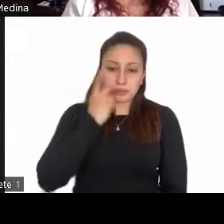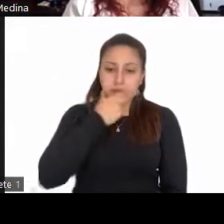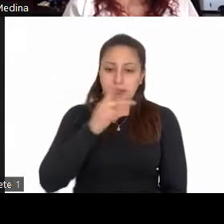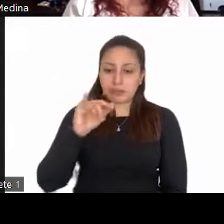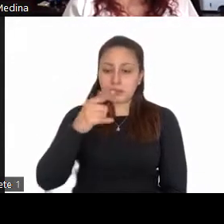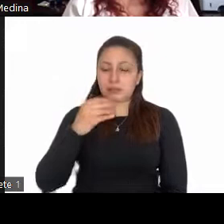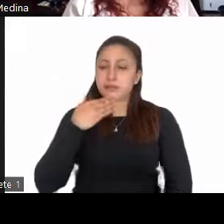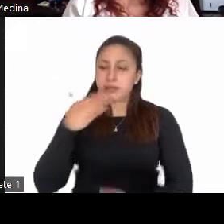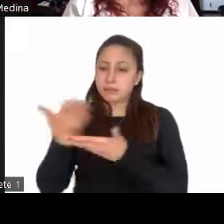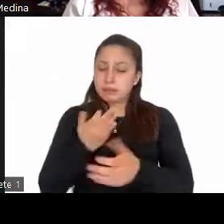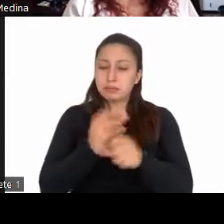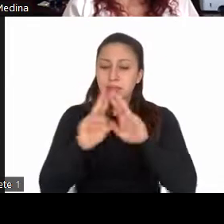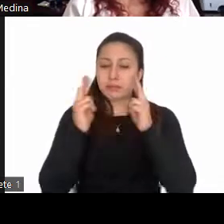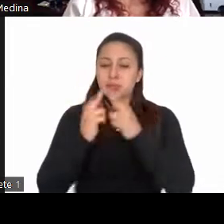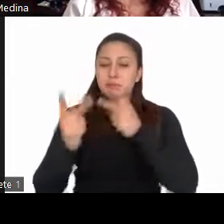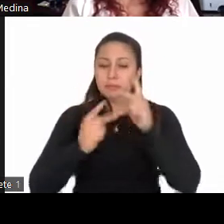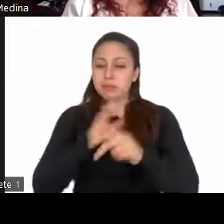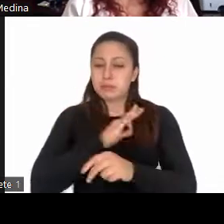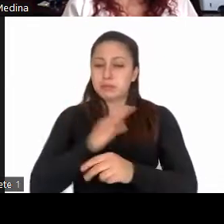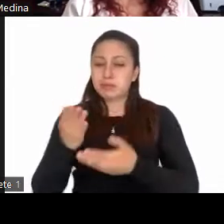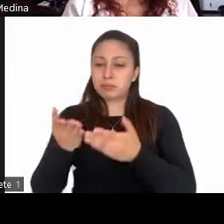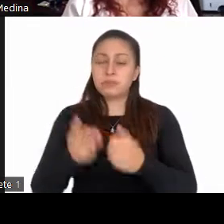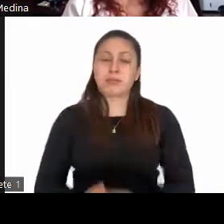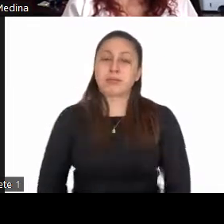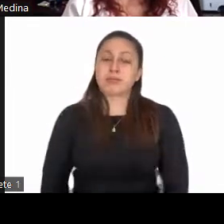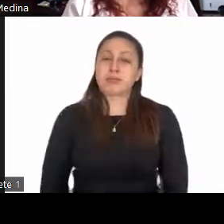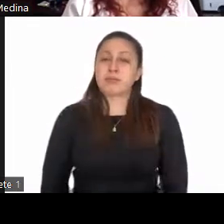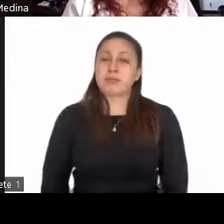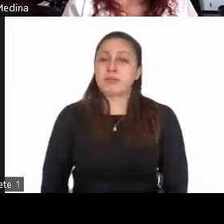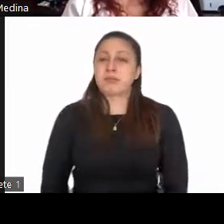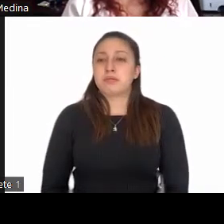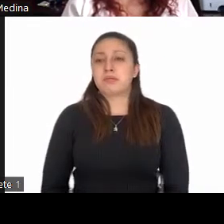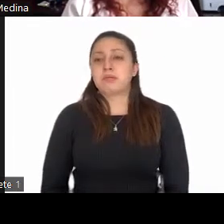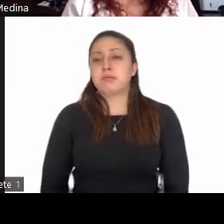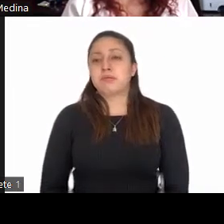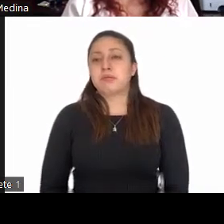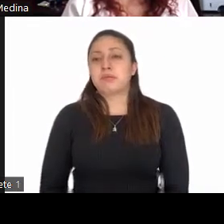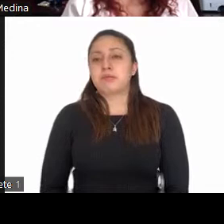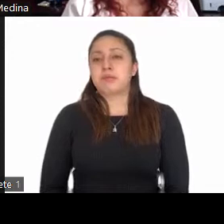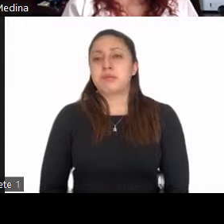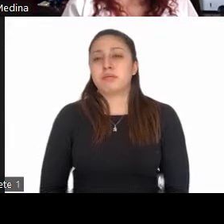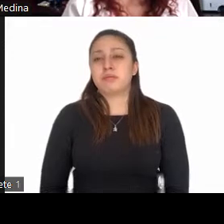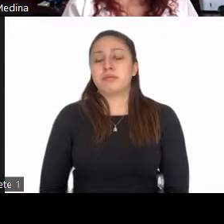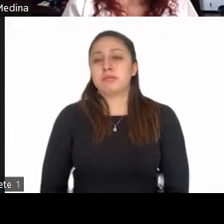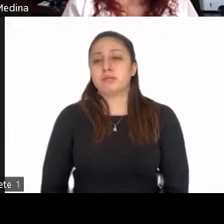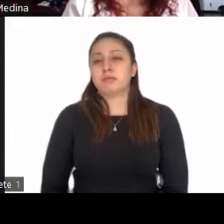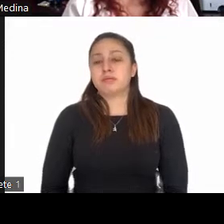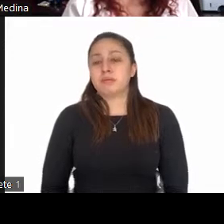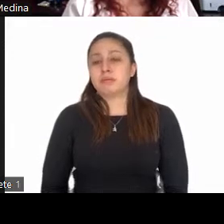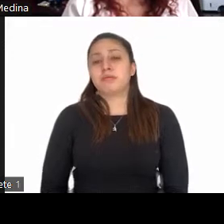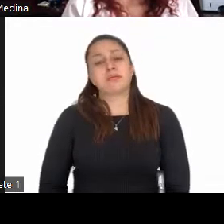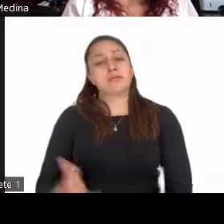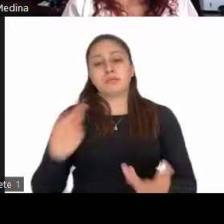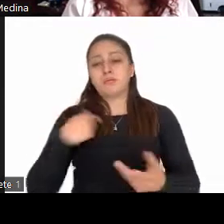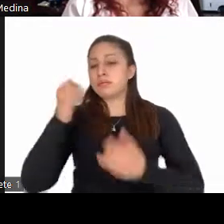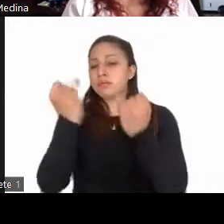a la sesión. Muchas gracias, muy buenas tardes a todos. Coincidir en la importancia de esta reforma,